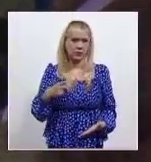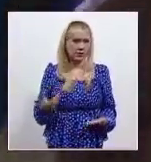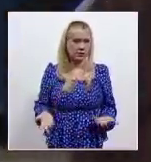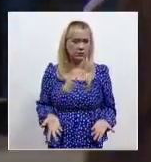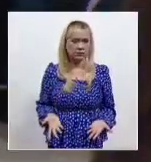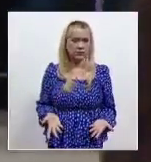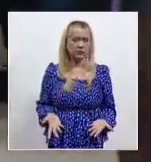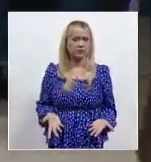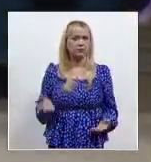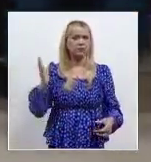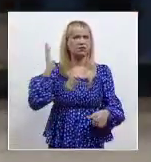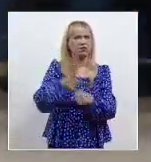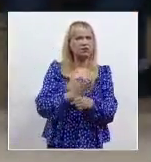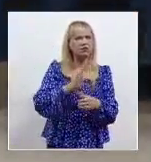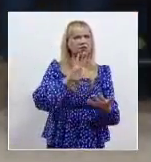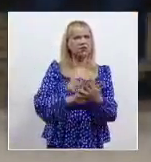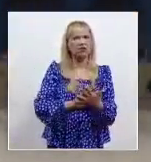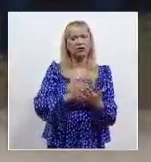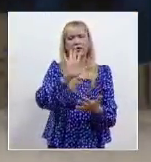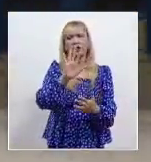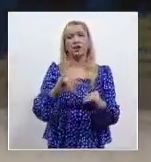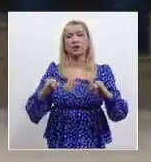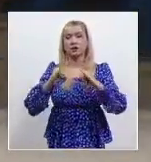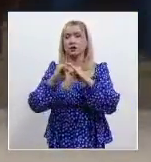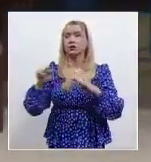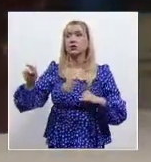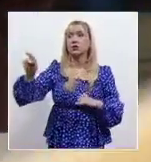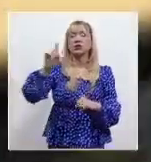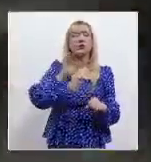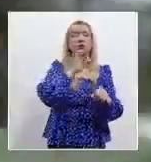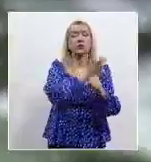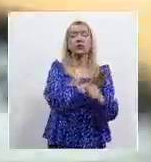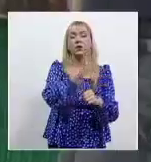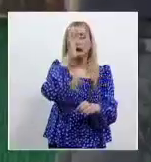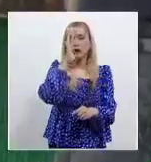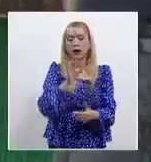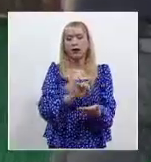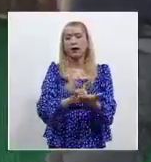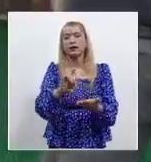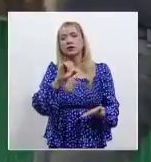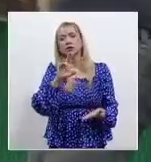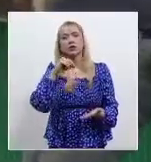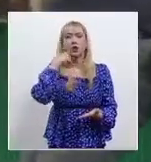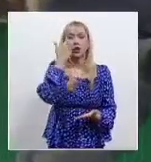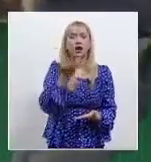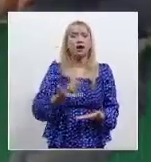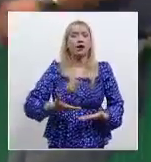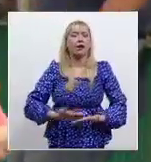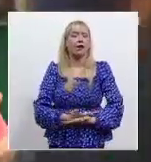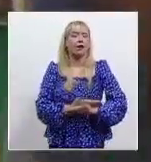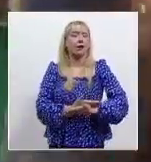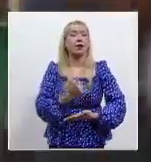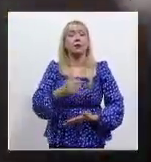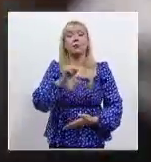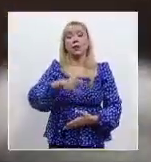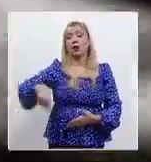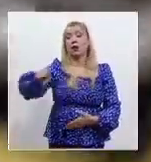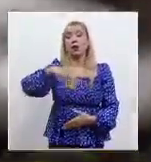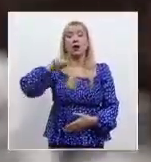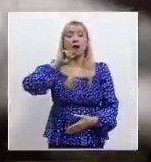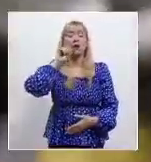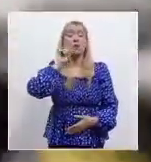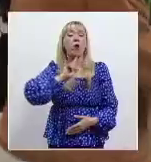criminalización no solo afecta a instituciones de defensa de los derechos reproductivos, sino al colectivo de mujeres.